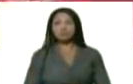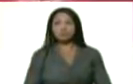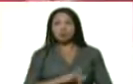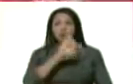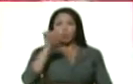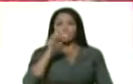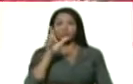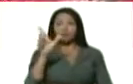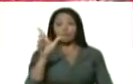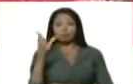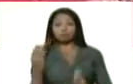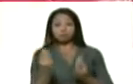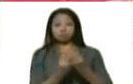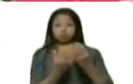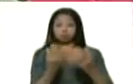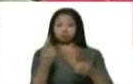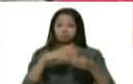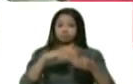JPSUV,